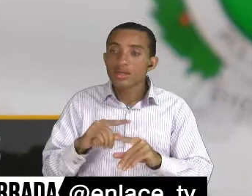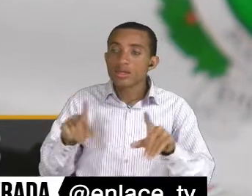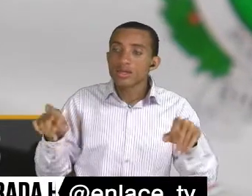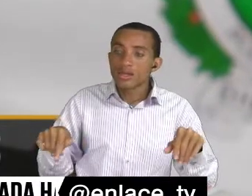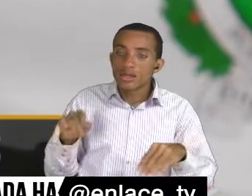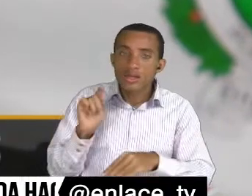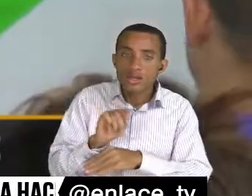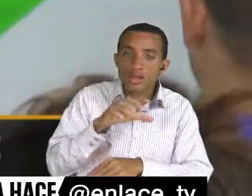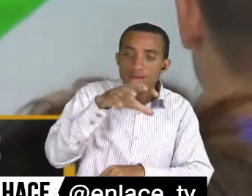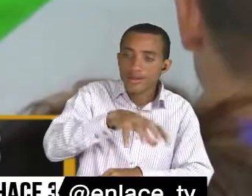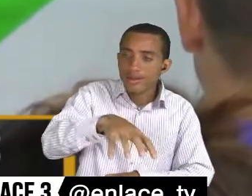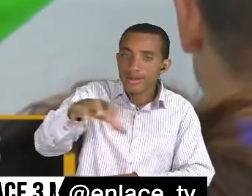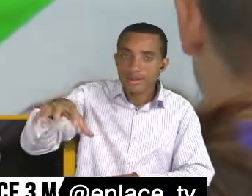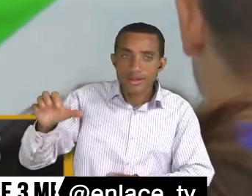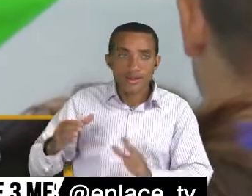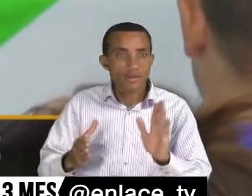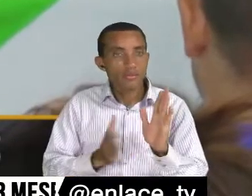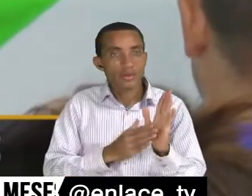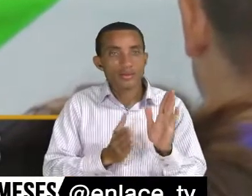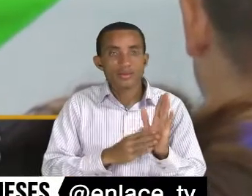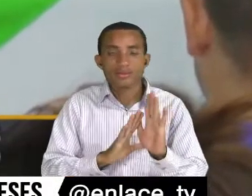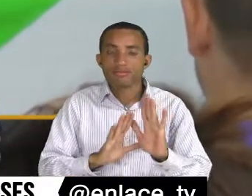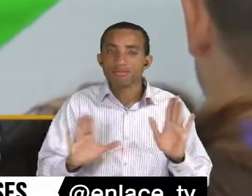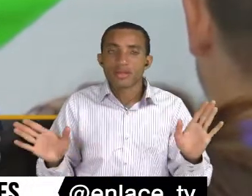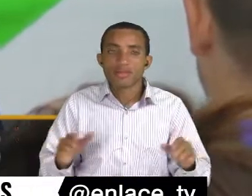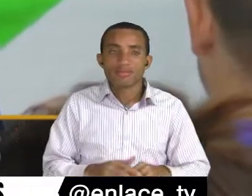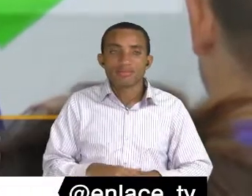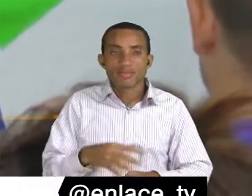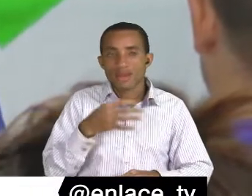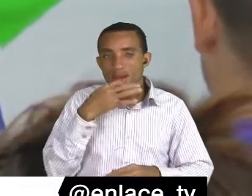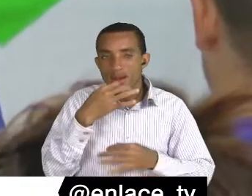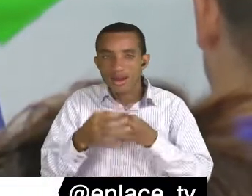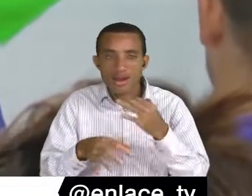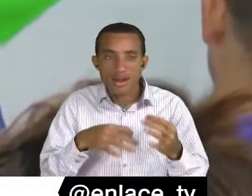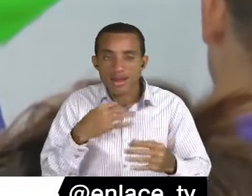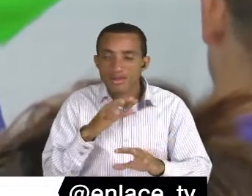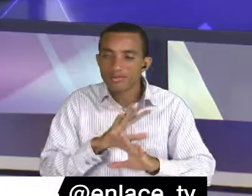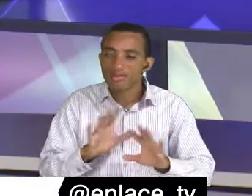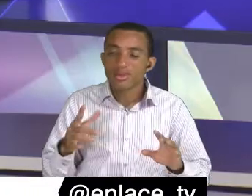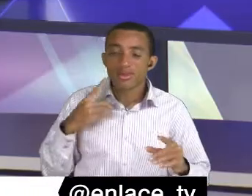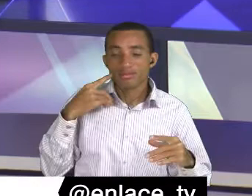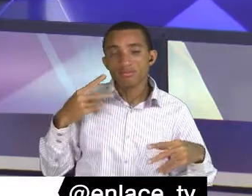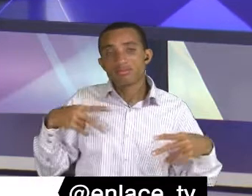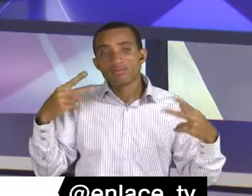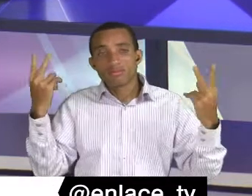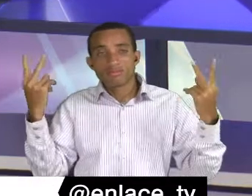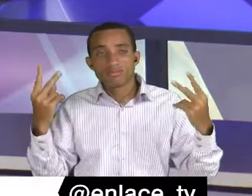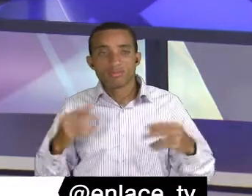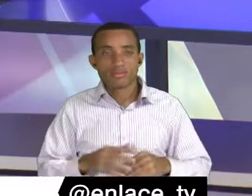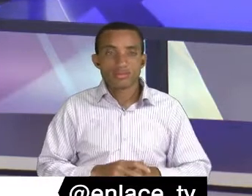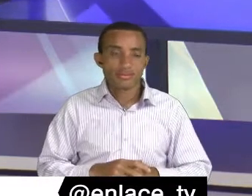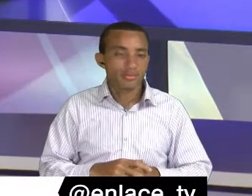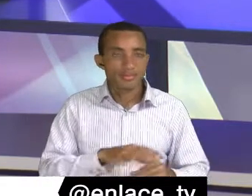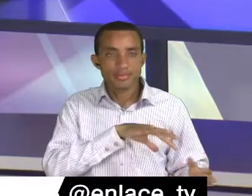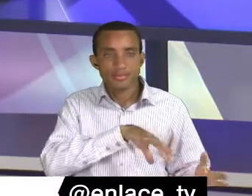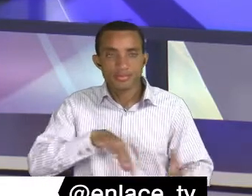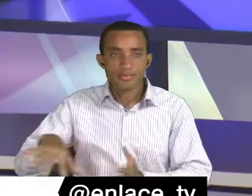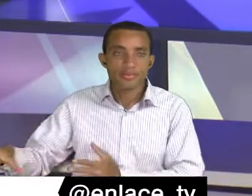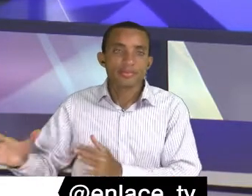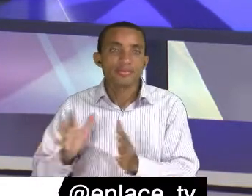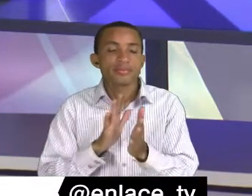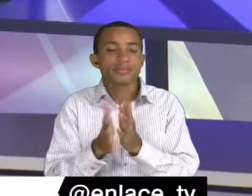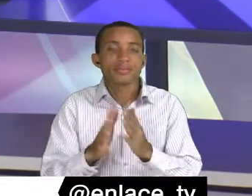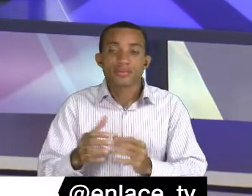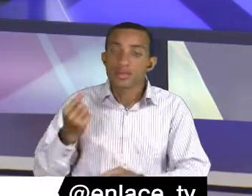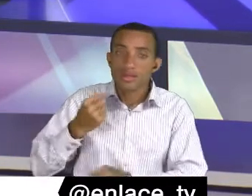competentes con pruebas, lo dicho se podría interpretar como un afán de protagonismo. Los productores de palma se reunieron